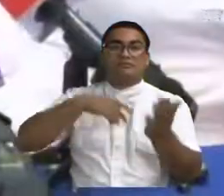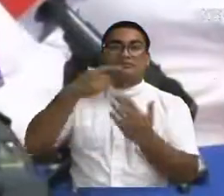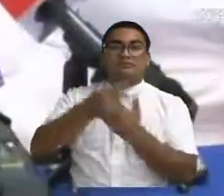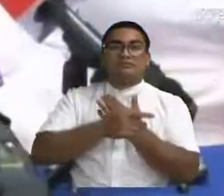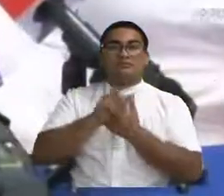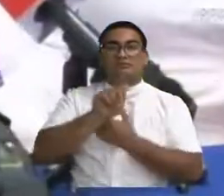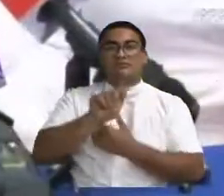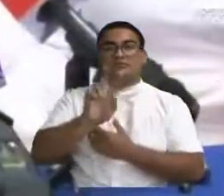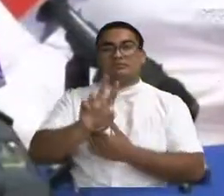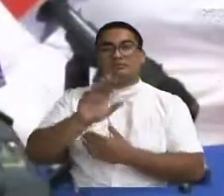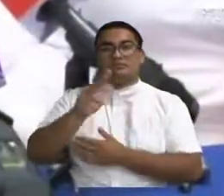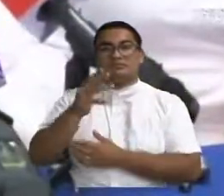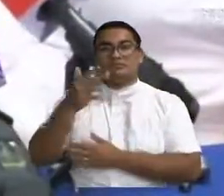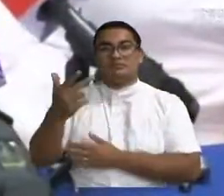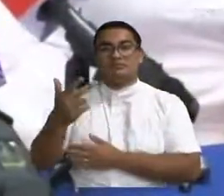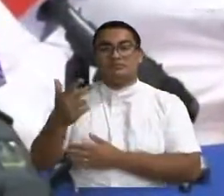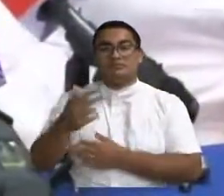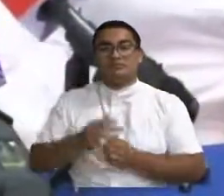parlamentario.